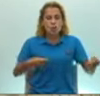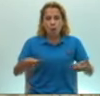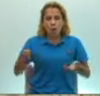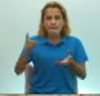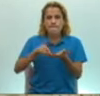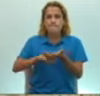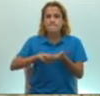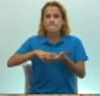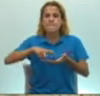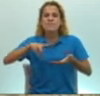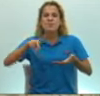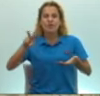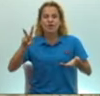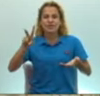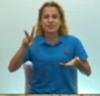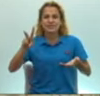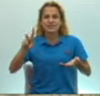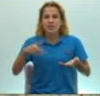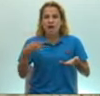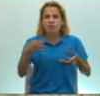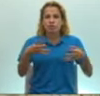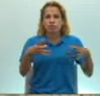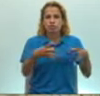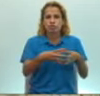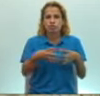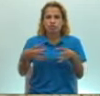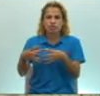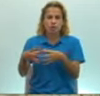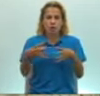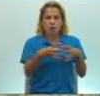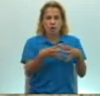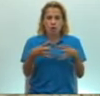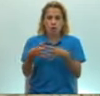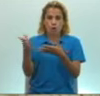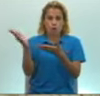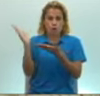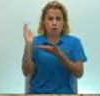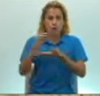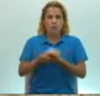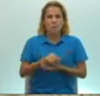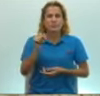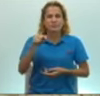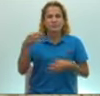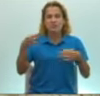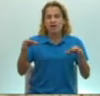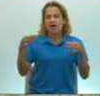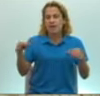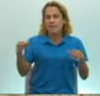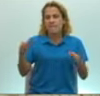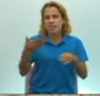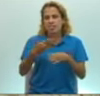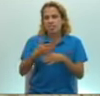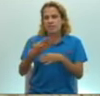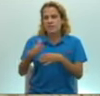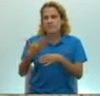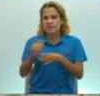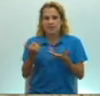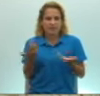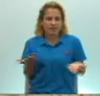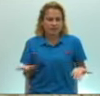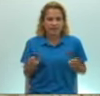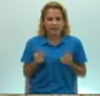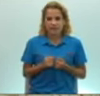Distribuyó las provincias en senatoriales e imperiales y eso de alguna manera pues le va a dar un papel